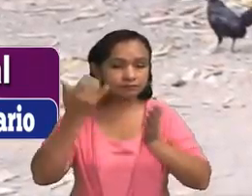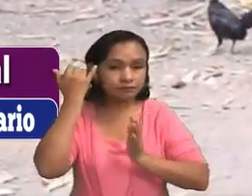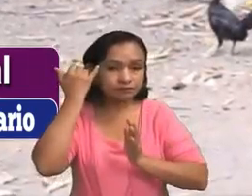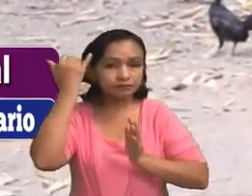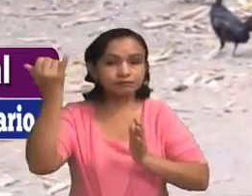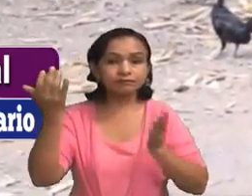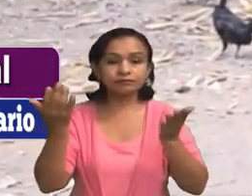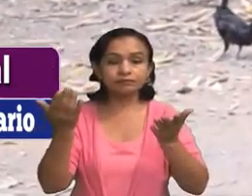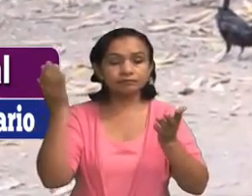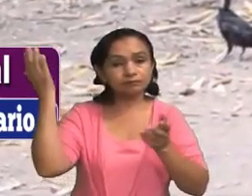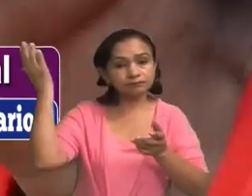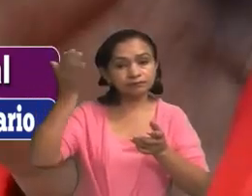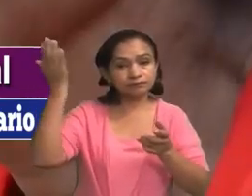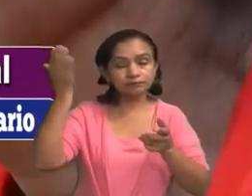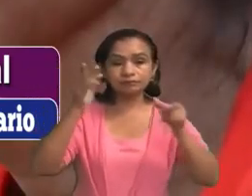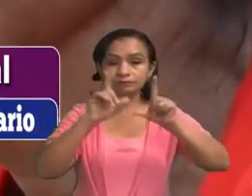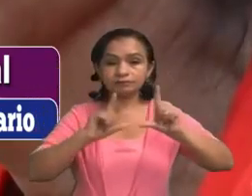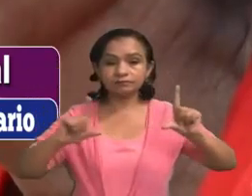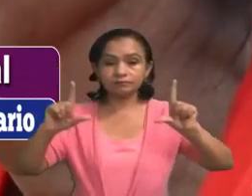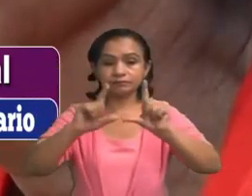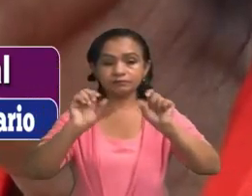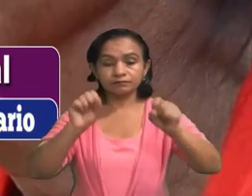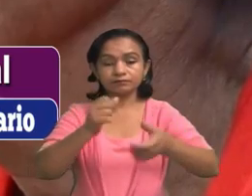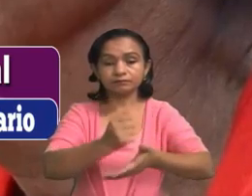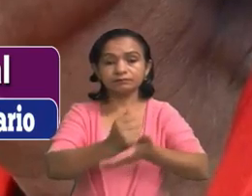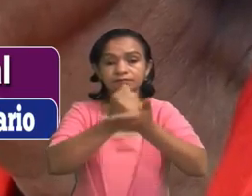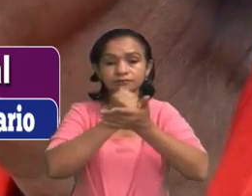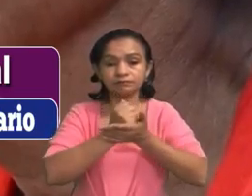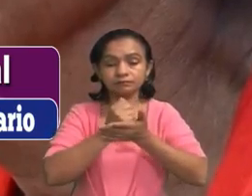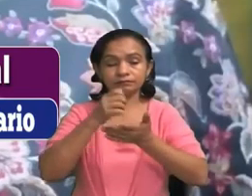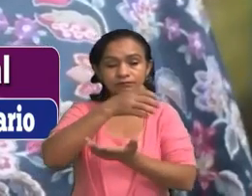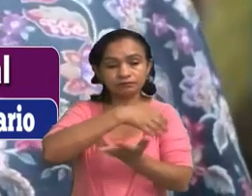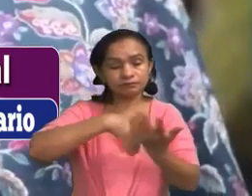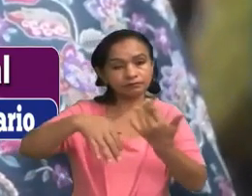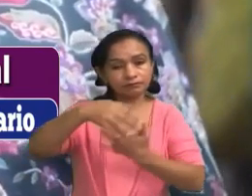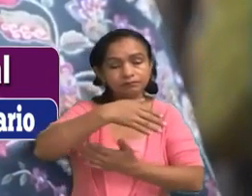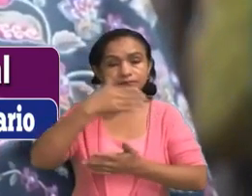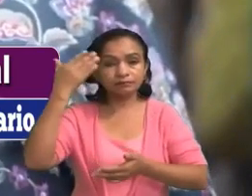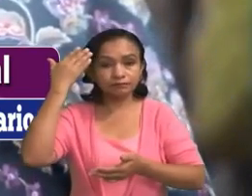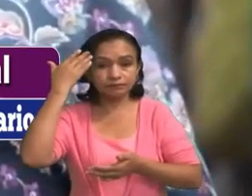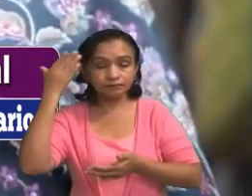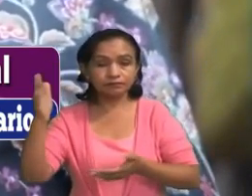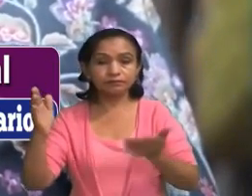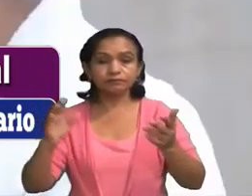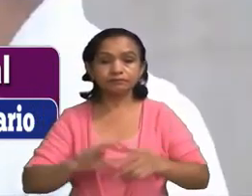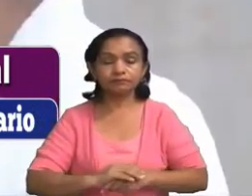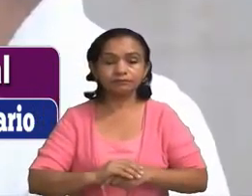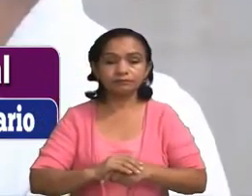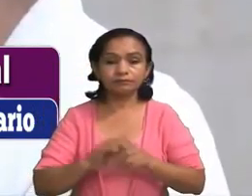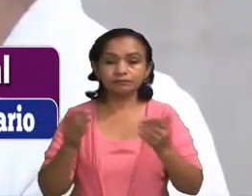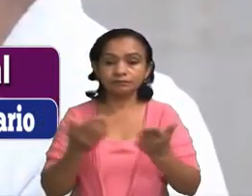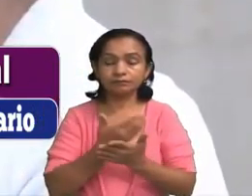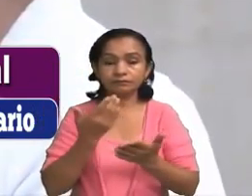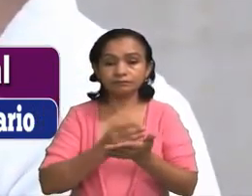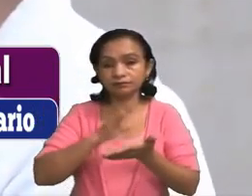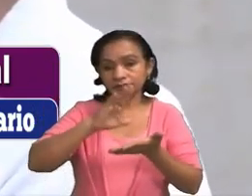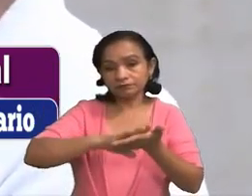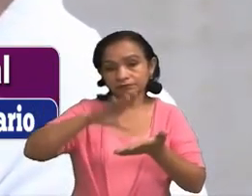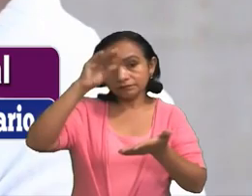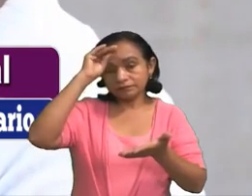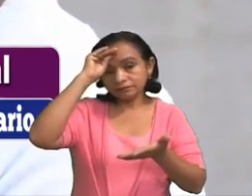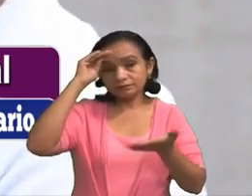es que el Congreso es un espacio en que nos permite esa socialización de saberes, esa generación de conocimiento,